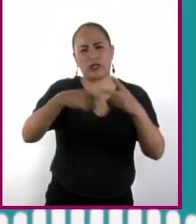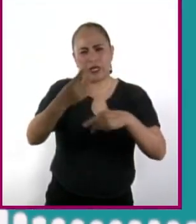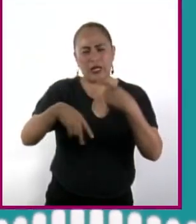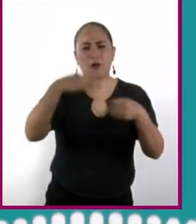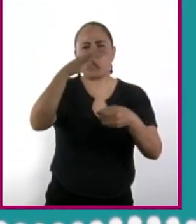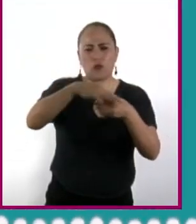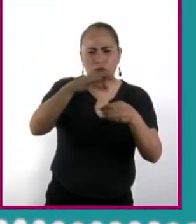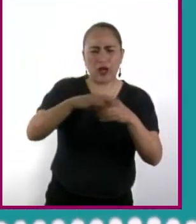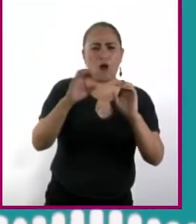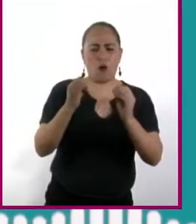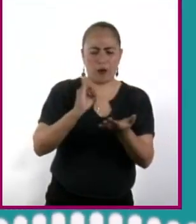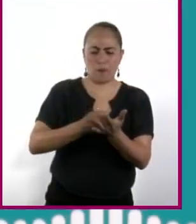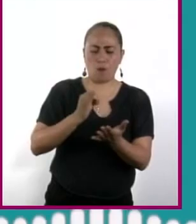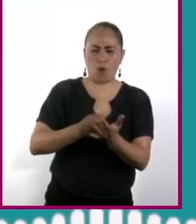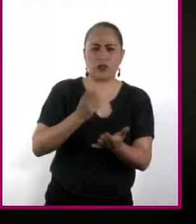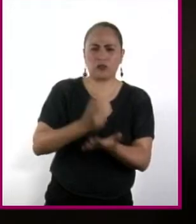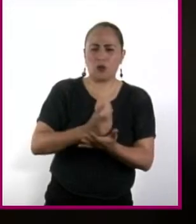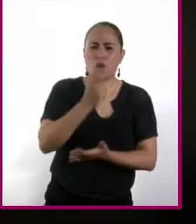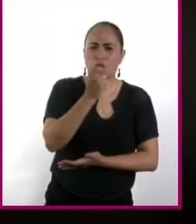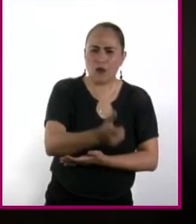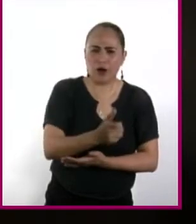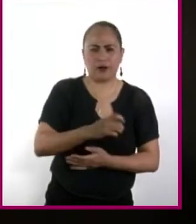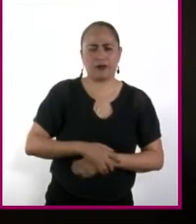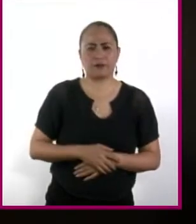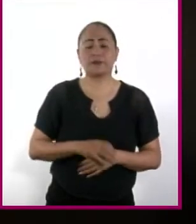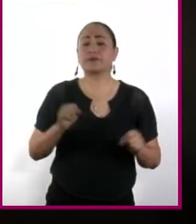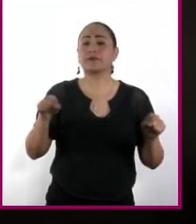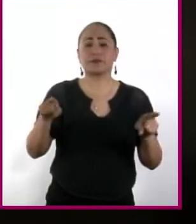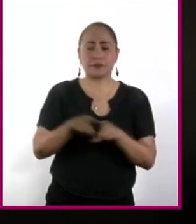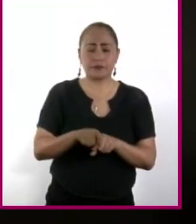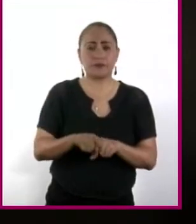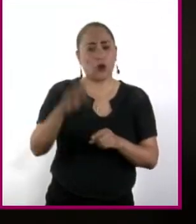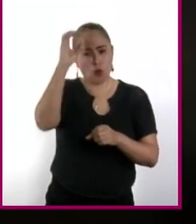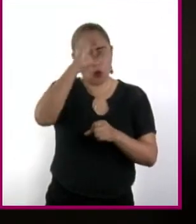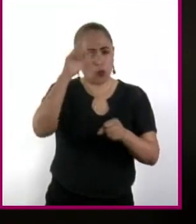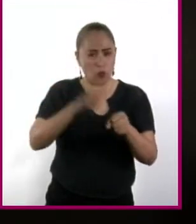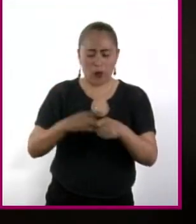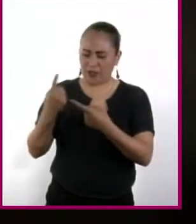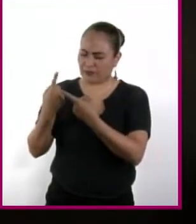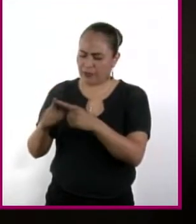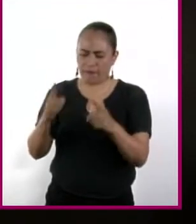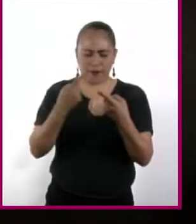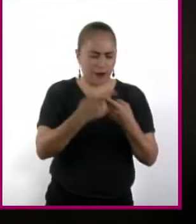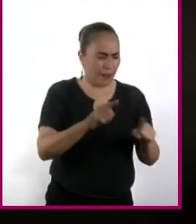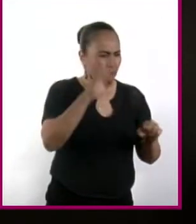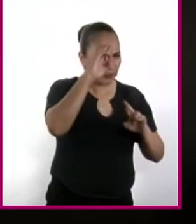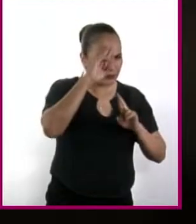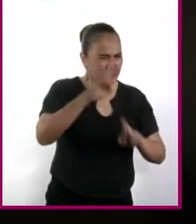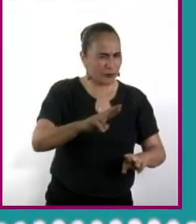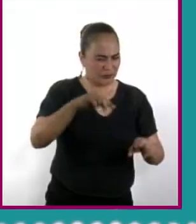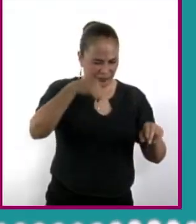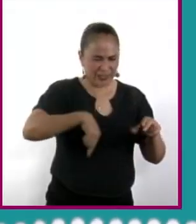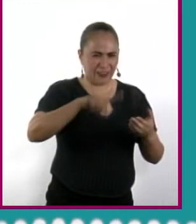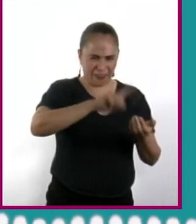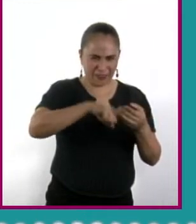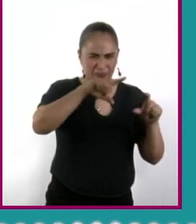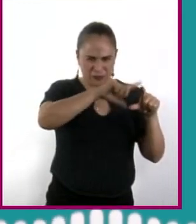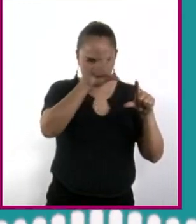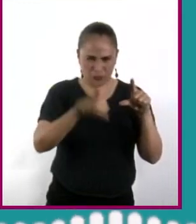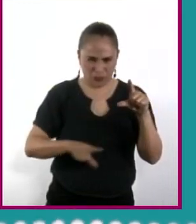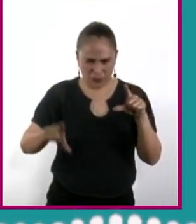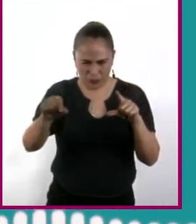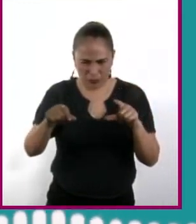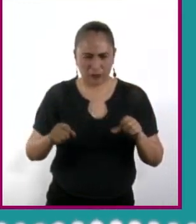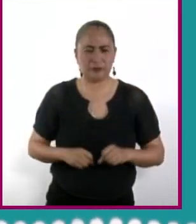impuestos. Además, debemos respetar a todas las culturas que hay en nuestro país y ayudar a